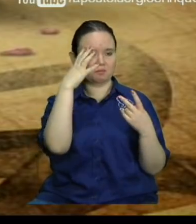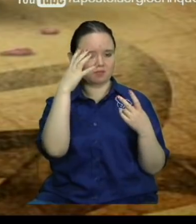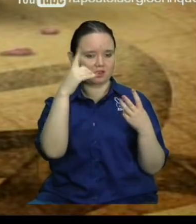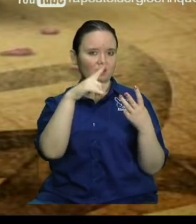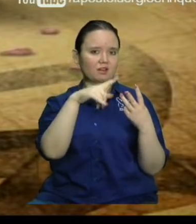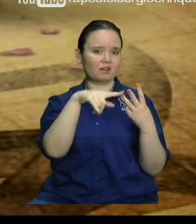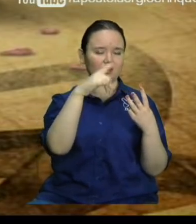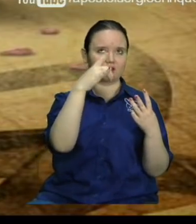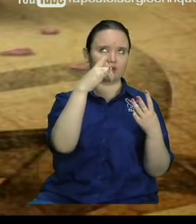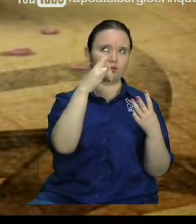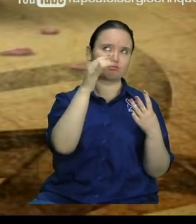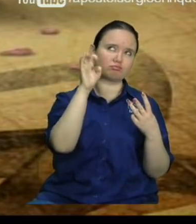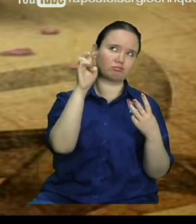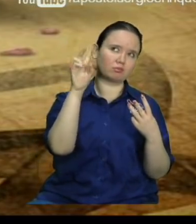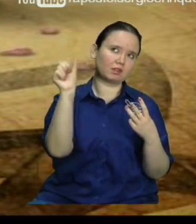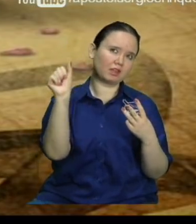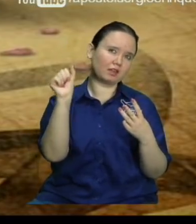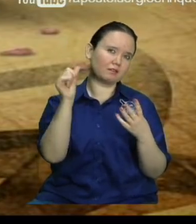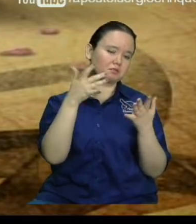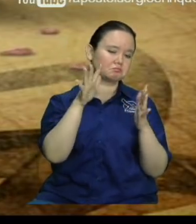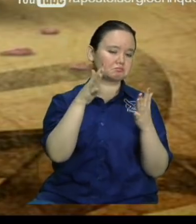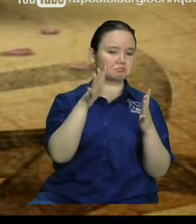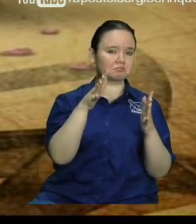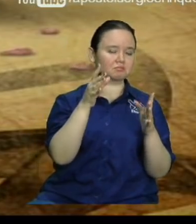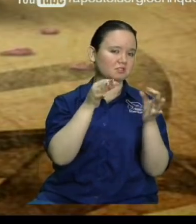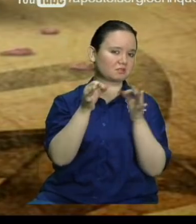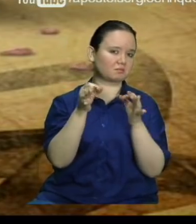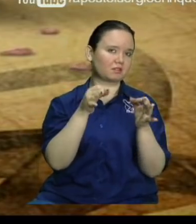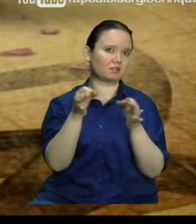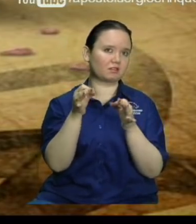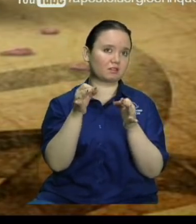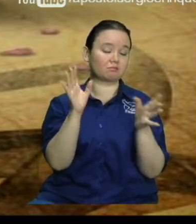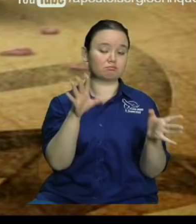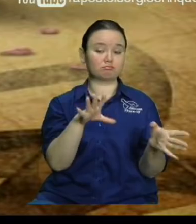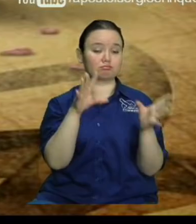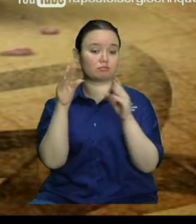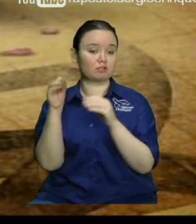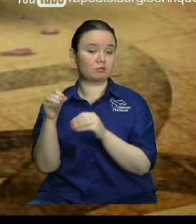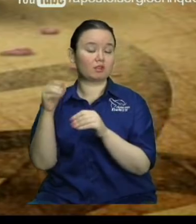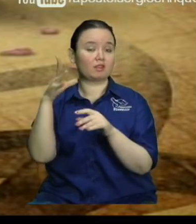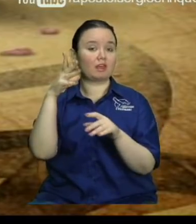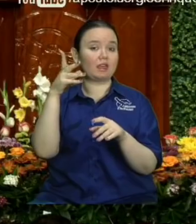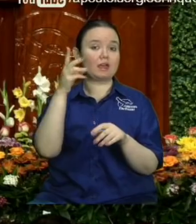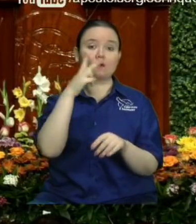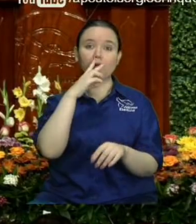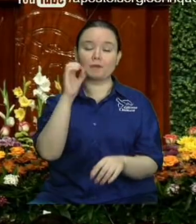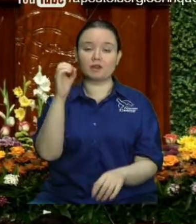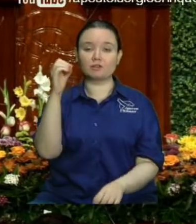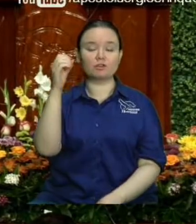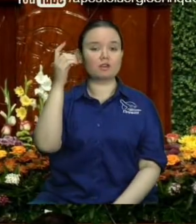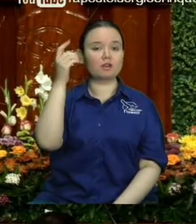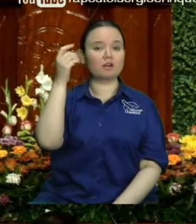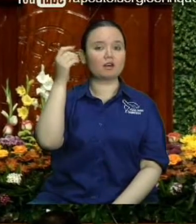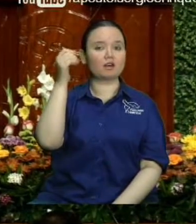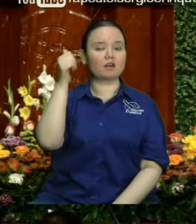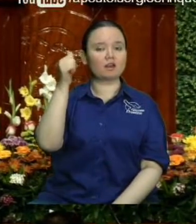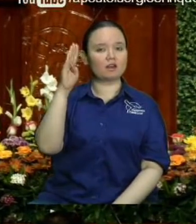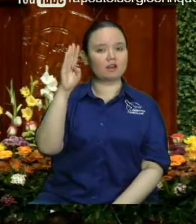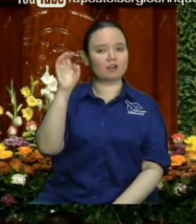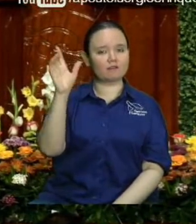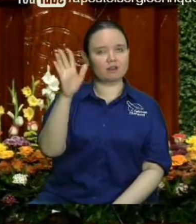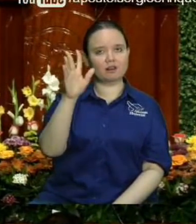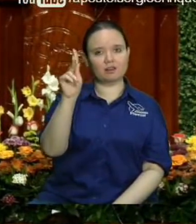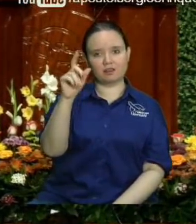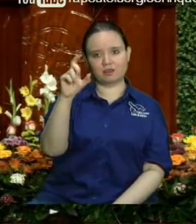un poco de Eva. Eva casi no habla. De ahí el suceso de Caín y Abel, pero cuando viene